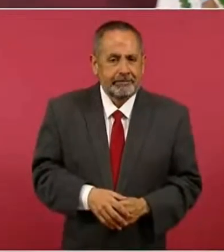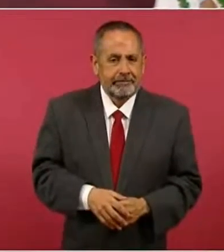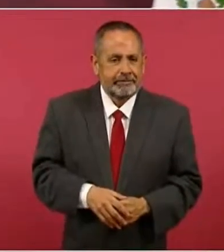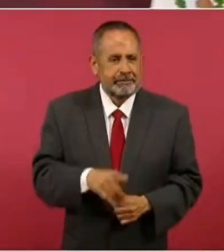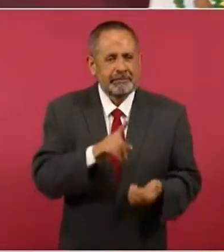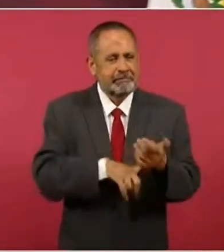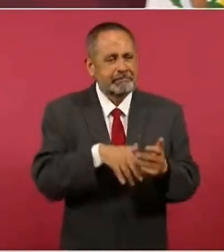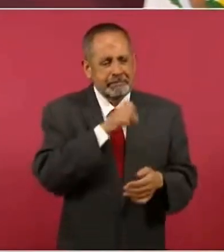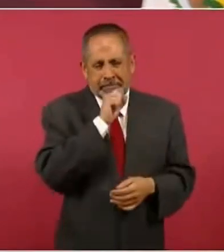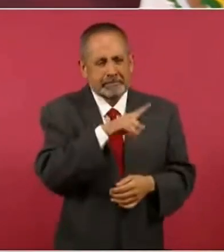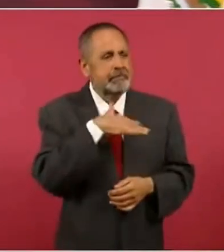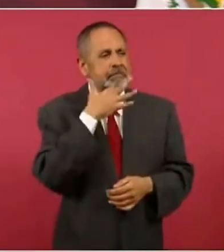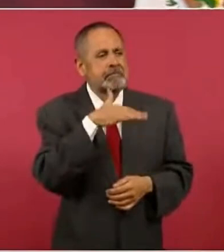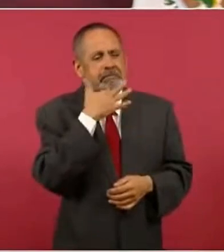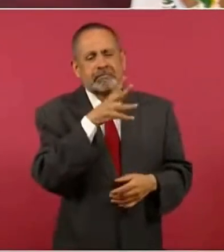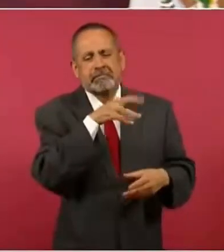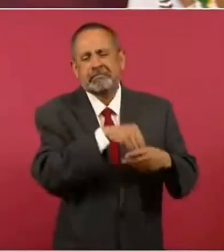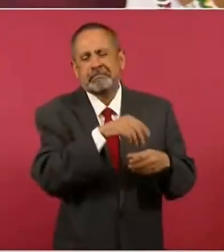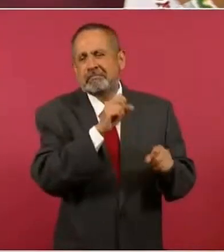es corrupción